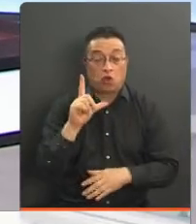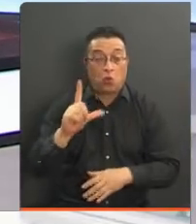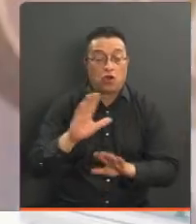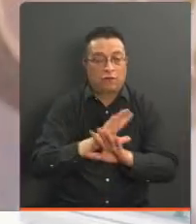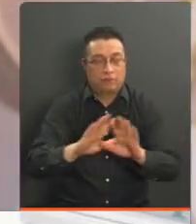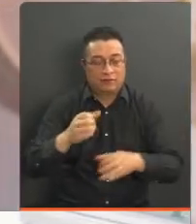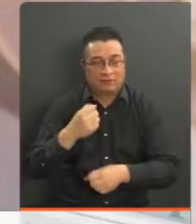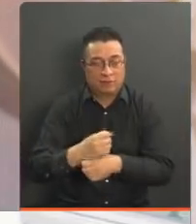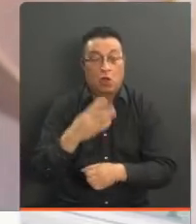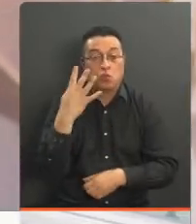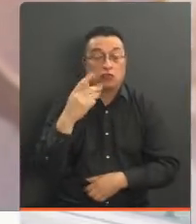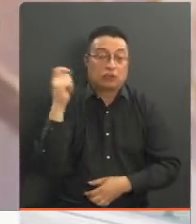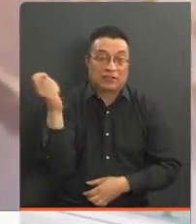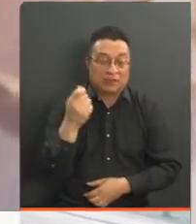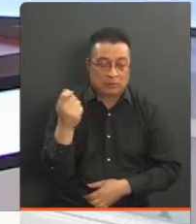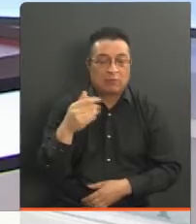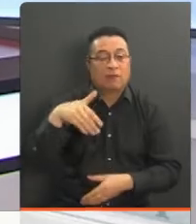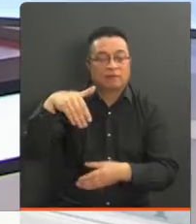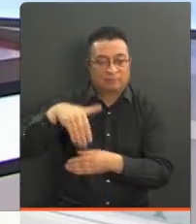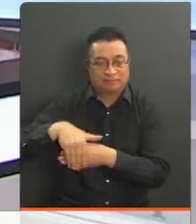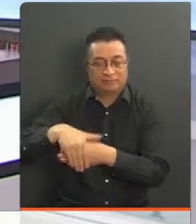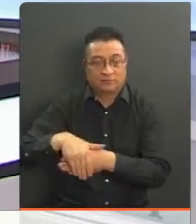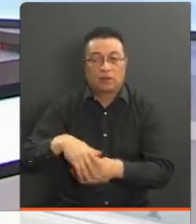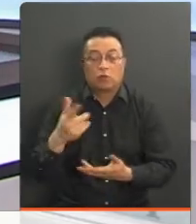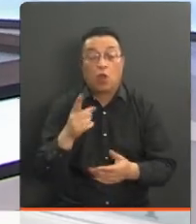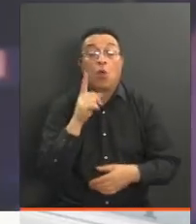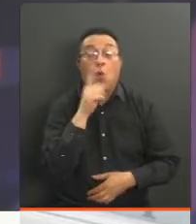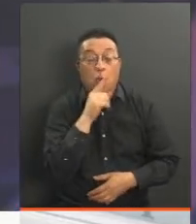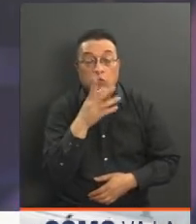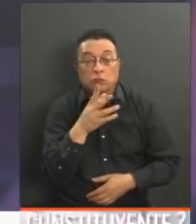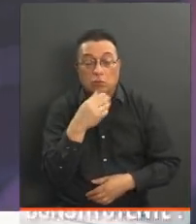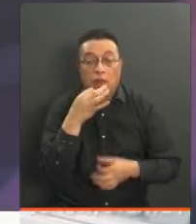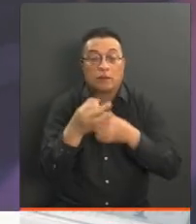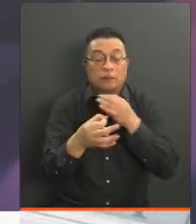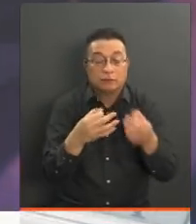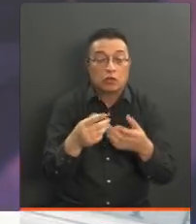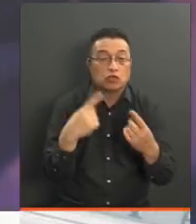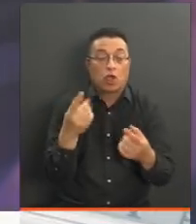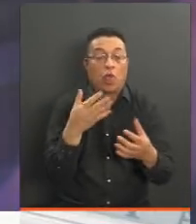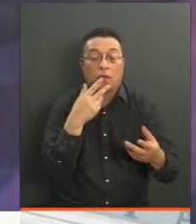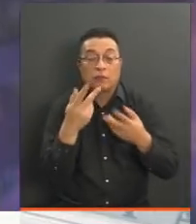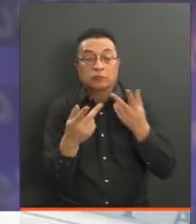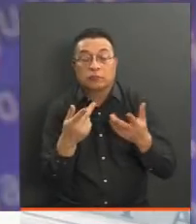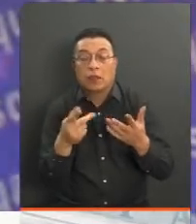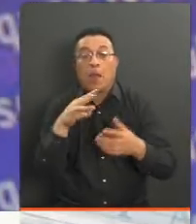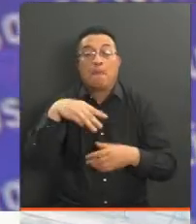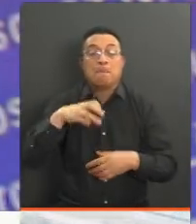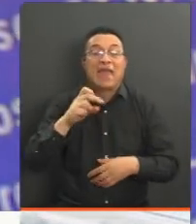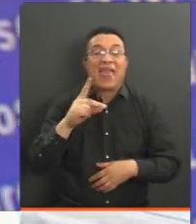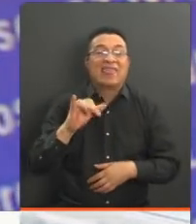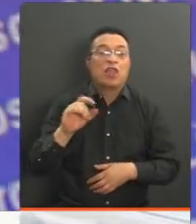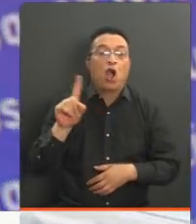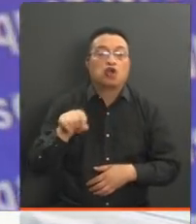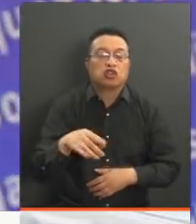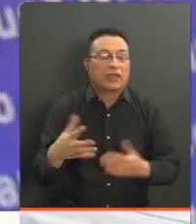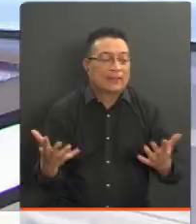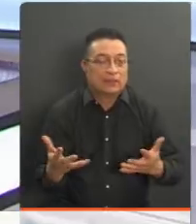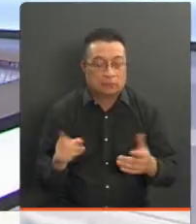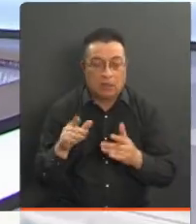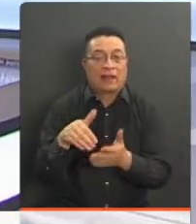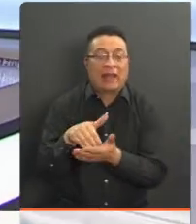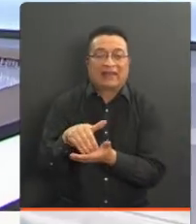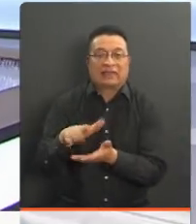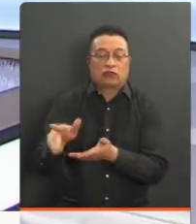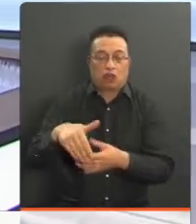el 4 de septiembre el plebiscito. Y lo último, algo que no se queda en tintero, Consejo de los Medios, había una proposición al respecto. Sí. ¿De qué se trata y qué pasó? Finalmente se rechazó esta